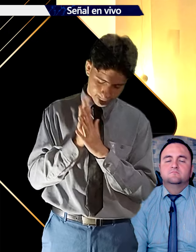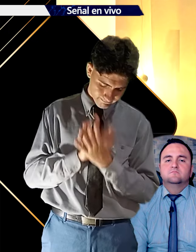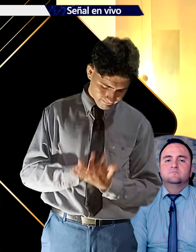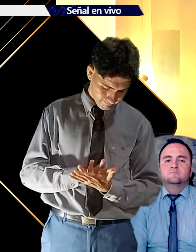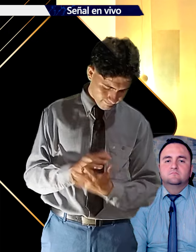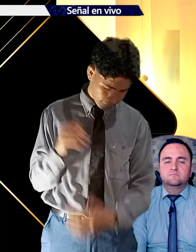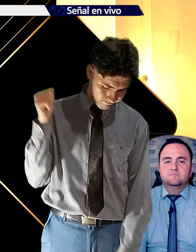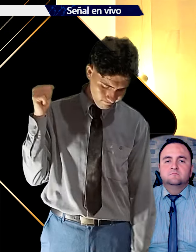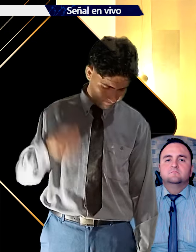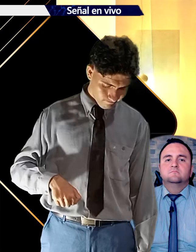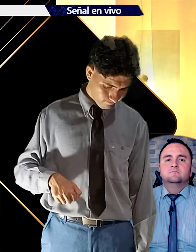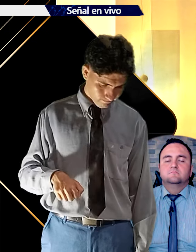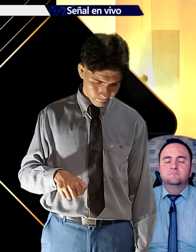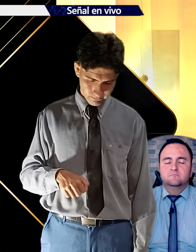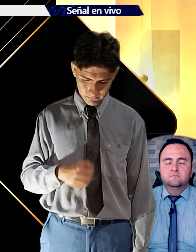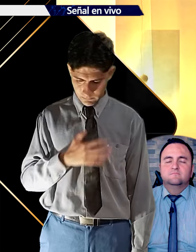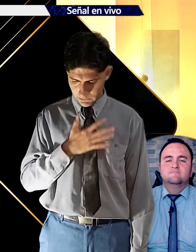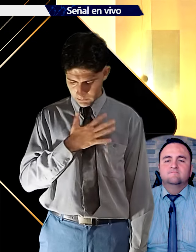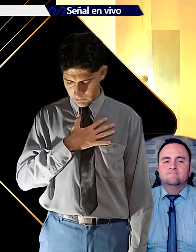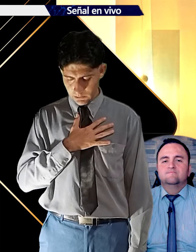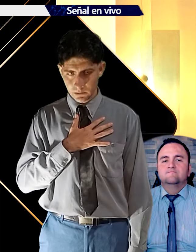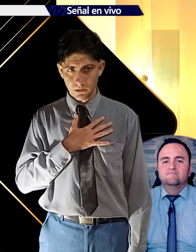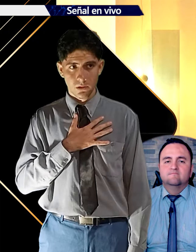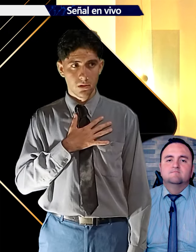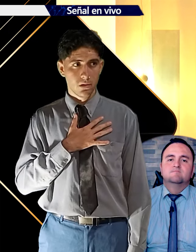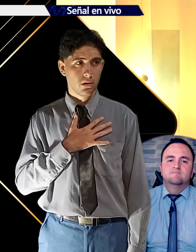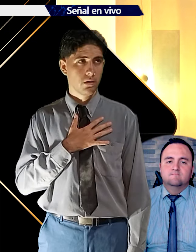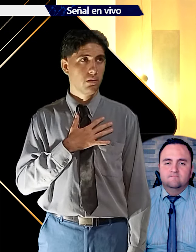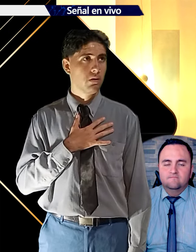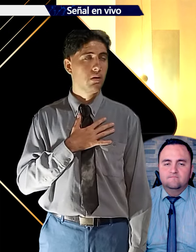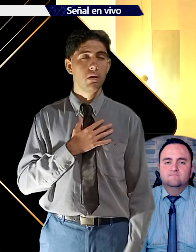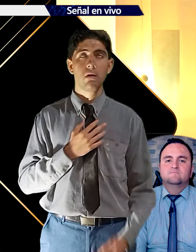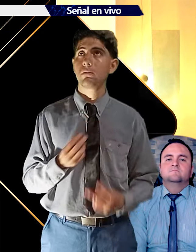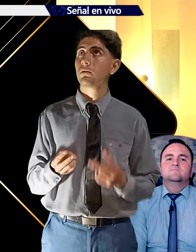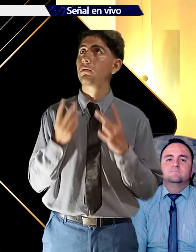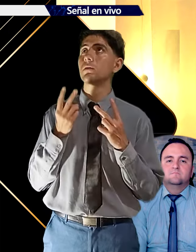Escuche cómo se le llamaba a Dalila: huracán del fracaso,